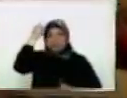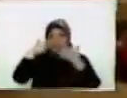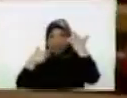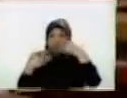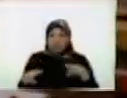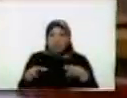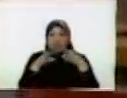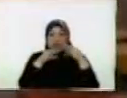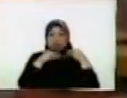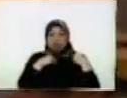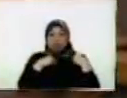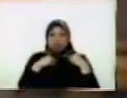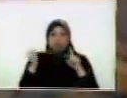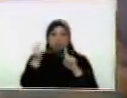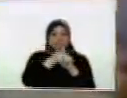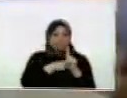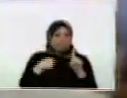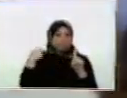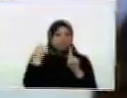acción irreverente.